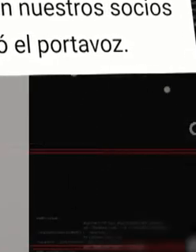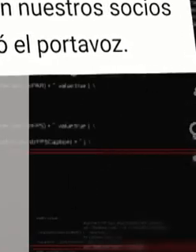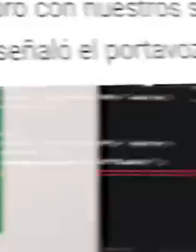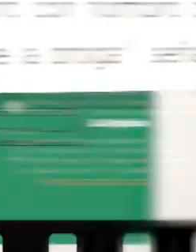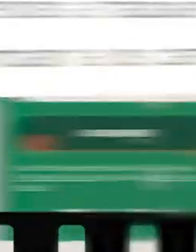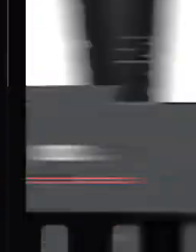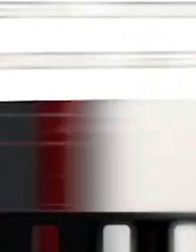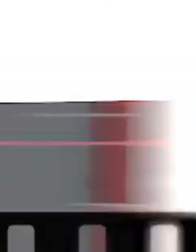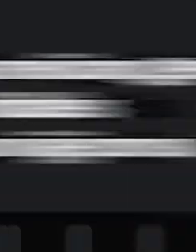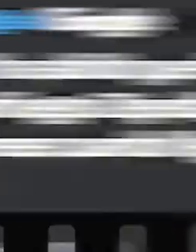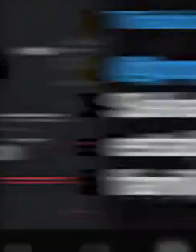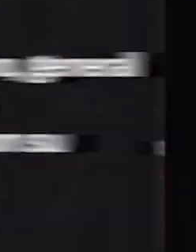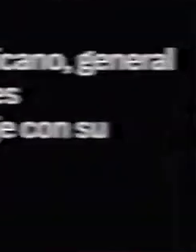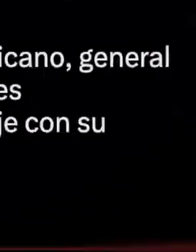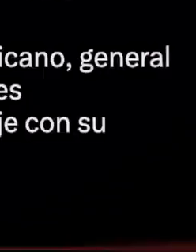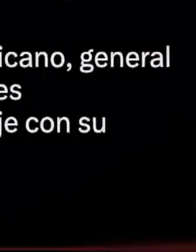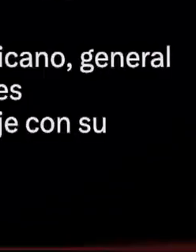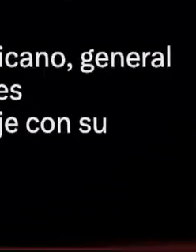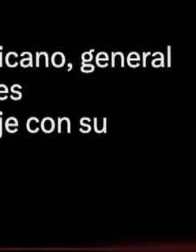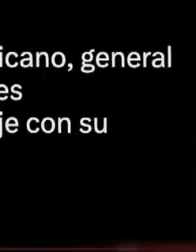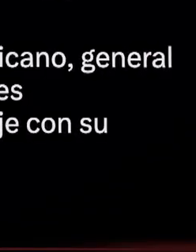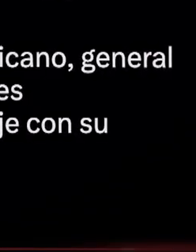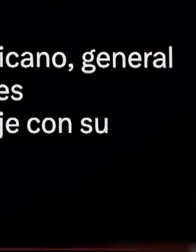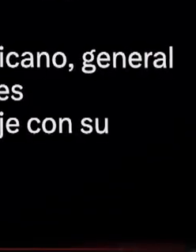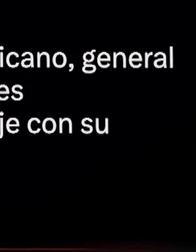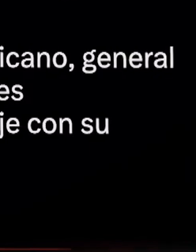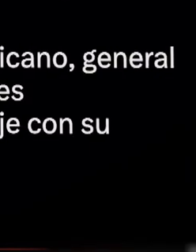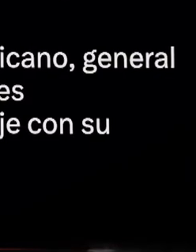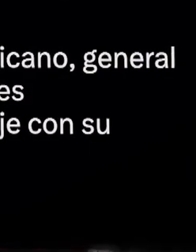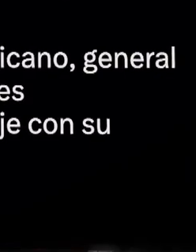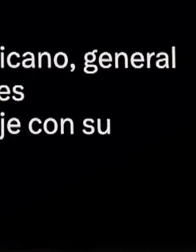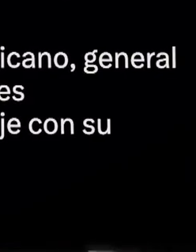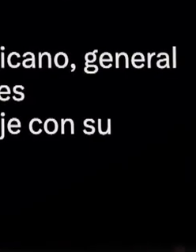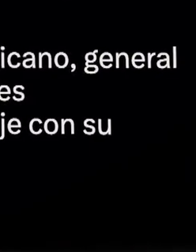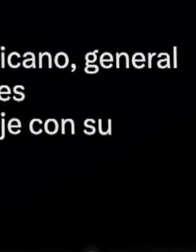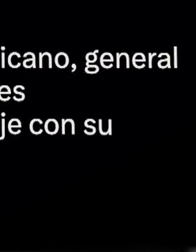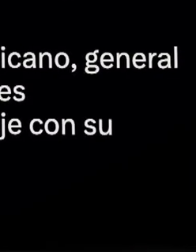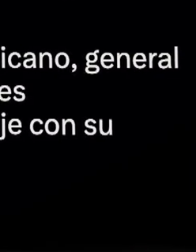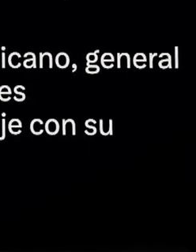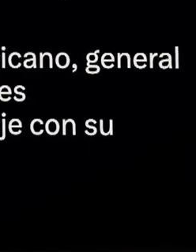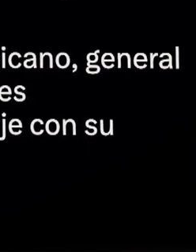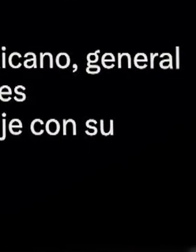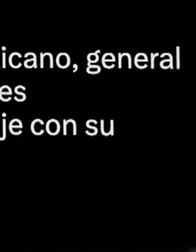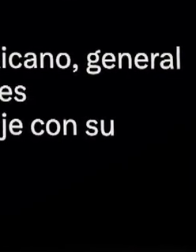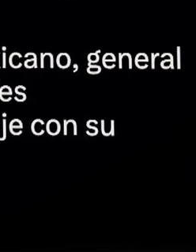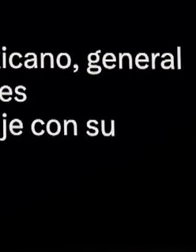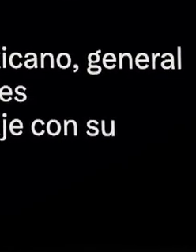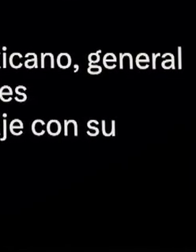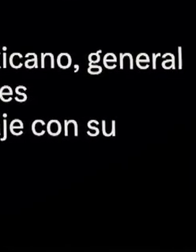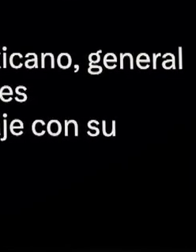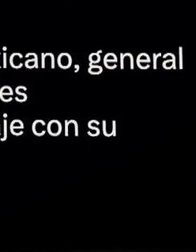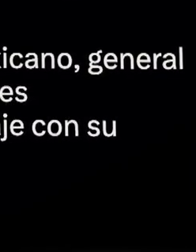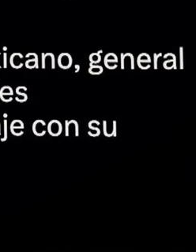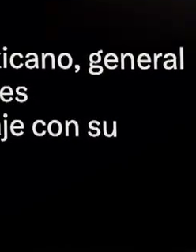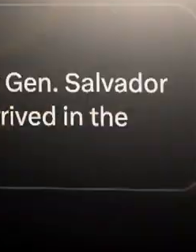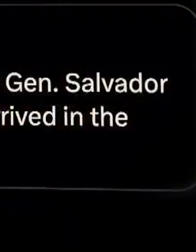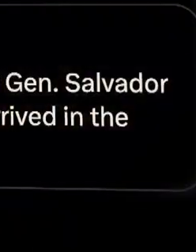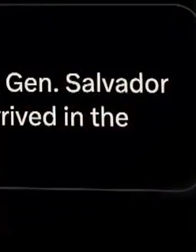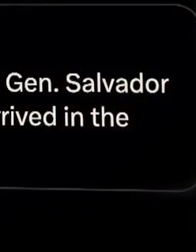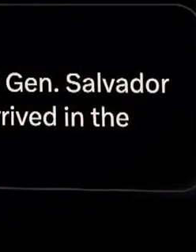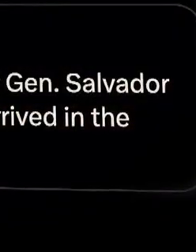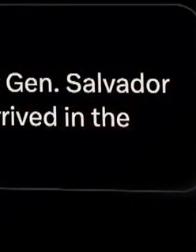nado sincronizado en medios de comunicación siguió el mismo patrón de la filtración del caso del general Salvador